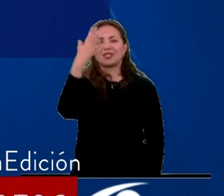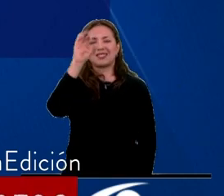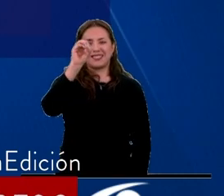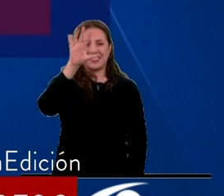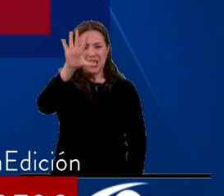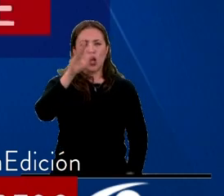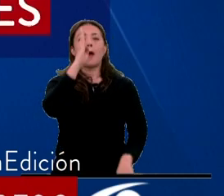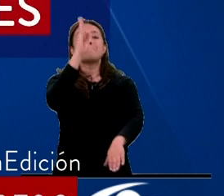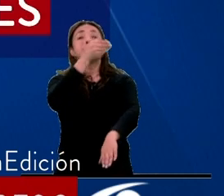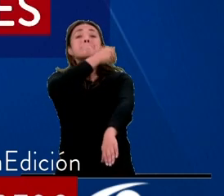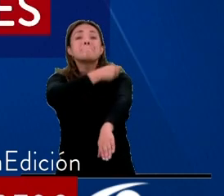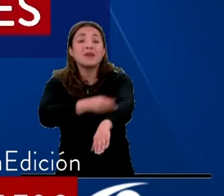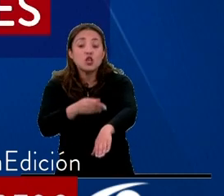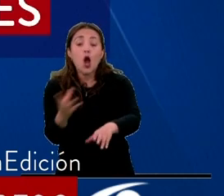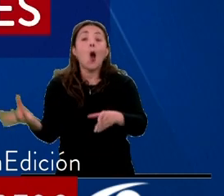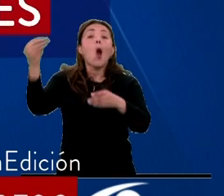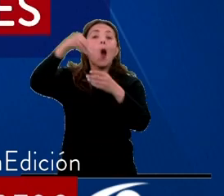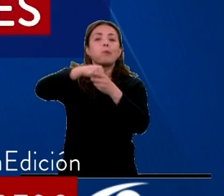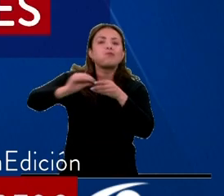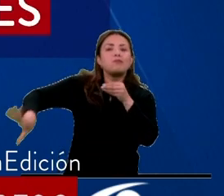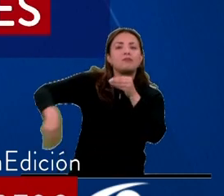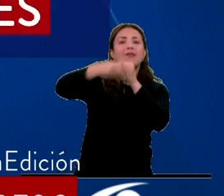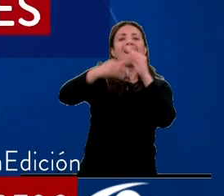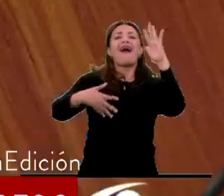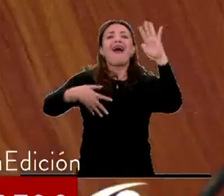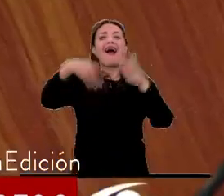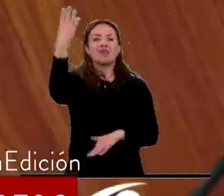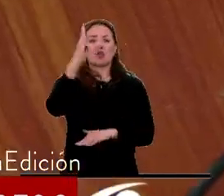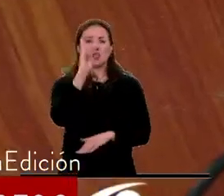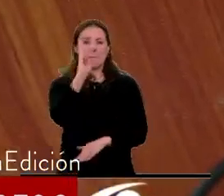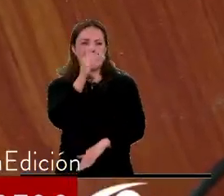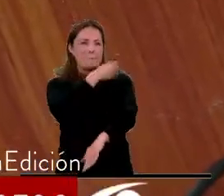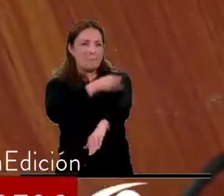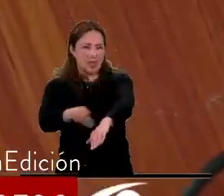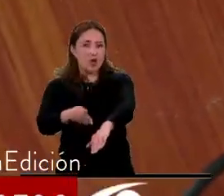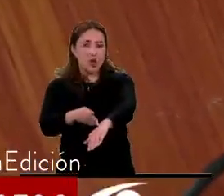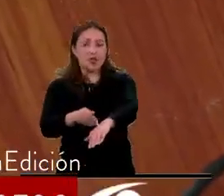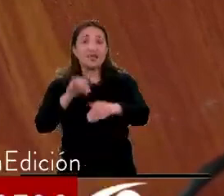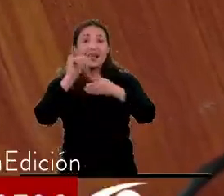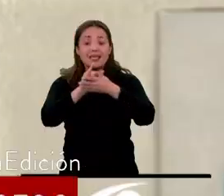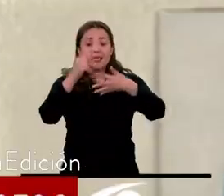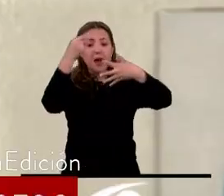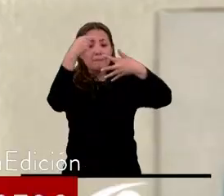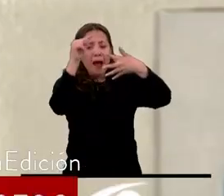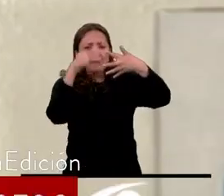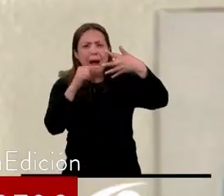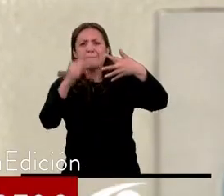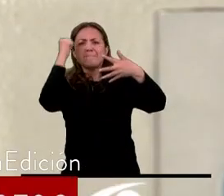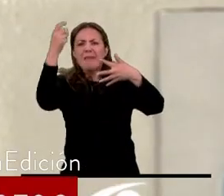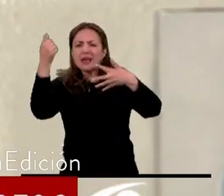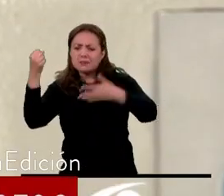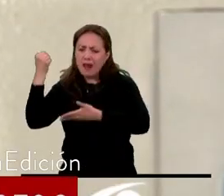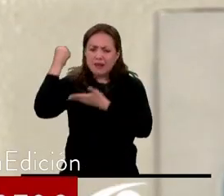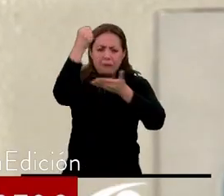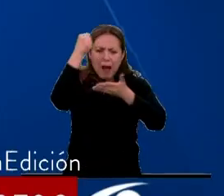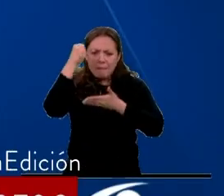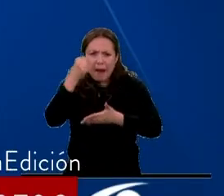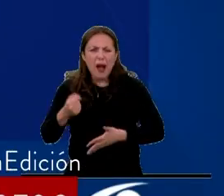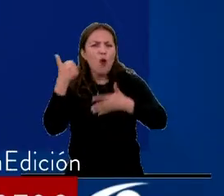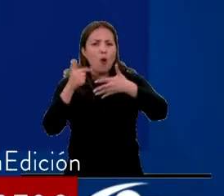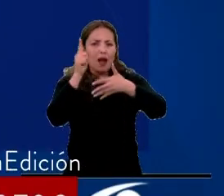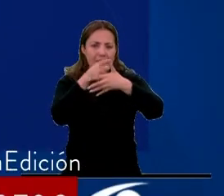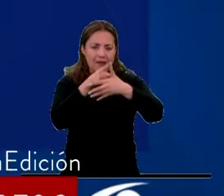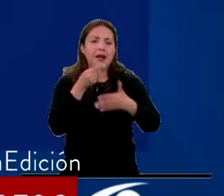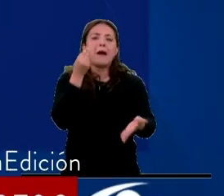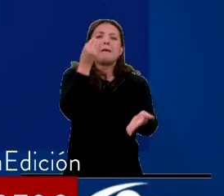pesos. La cifra incluye una adición de 14 billones de pesos. Los cinco rubros que hasta ahora tienen los mayores recursos asignados son: pago